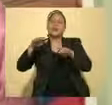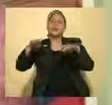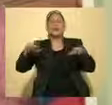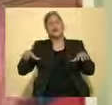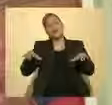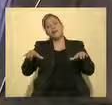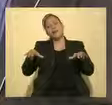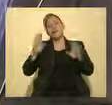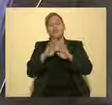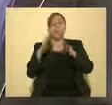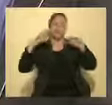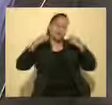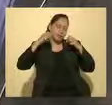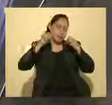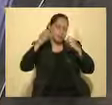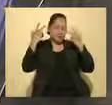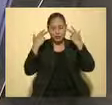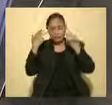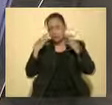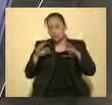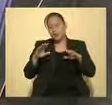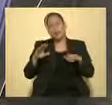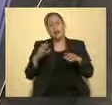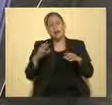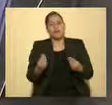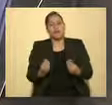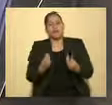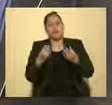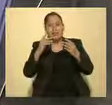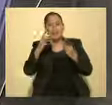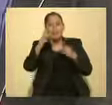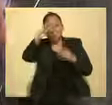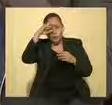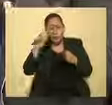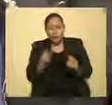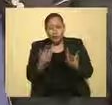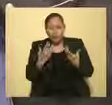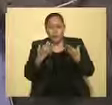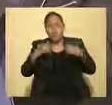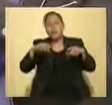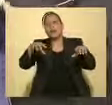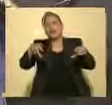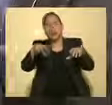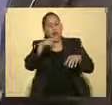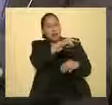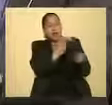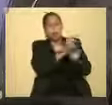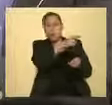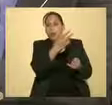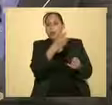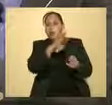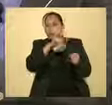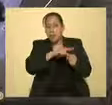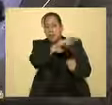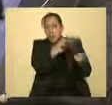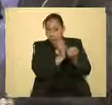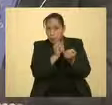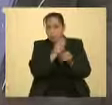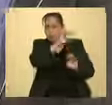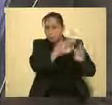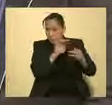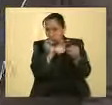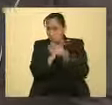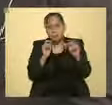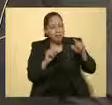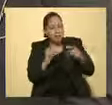hagan tu masajito, que te corten el pelo, y mientras te lo están haciendo a ti, junto, también se lo están haciendo a ti. ¿Es en serio? Es en serio. Yo quiero la dirección de ese lugar.